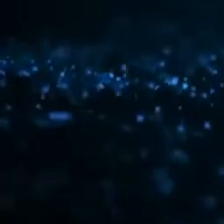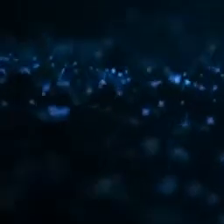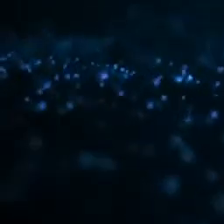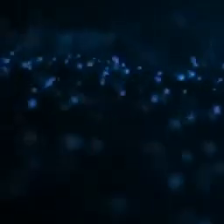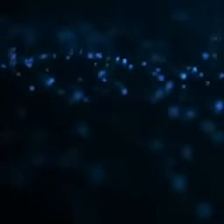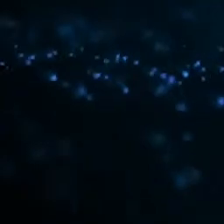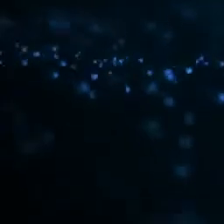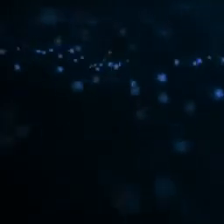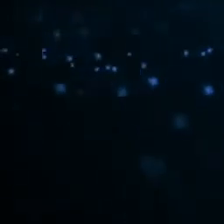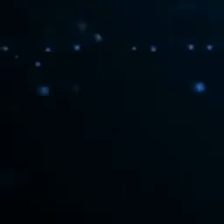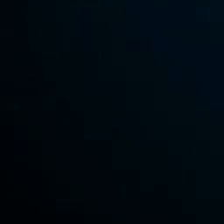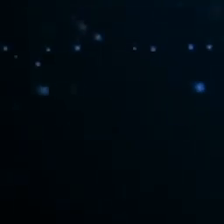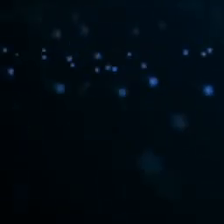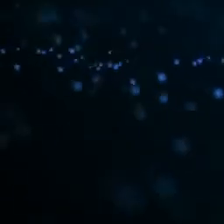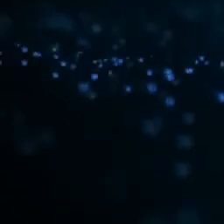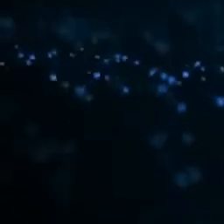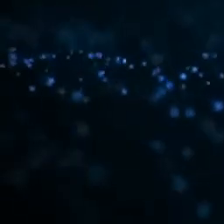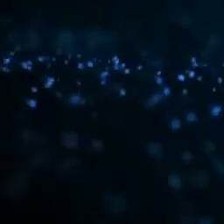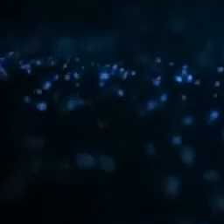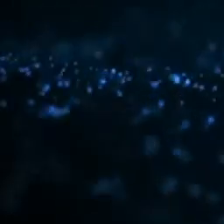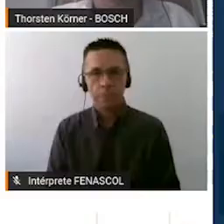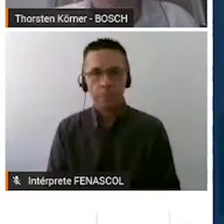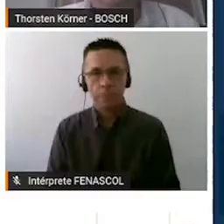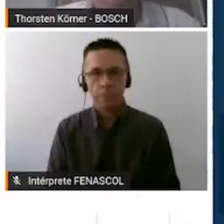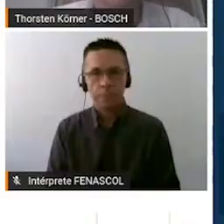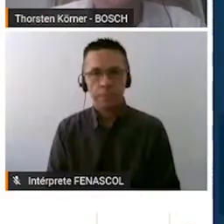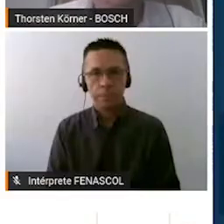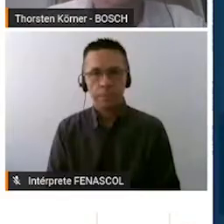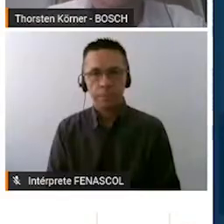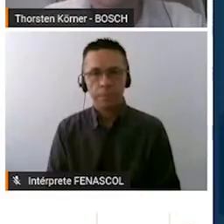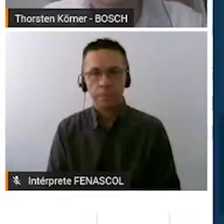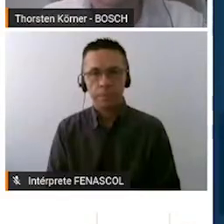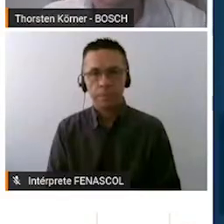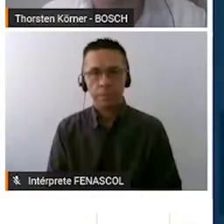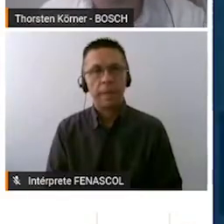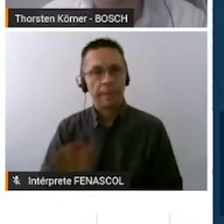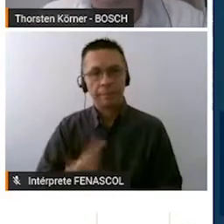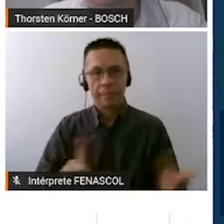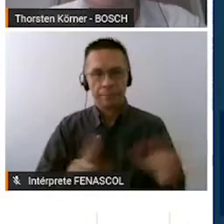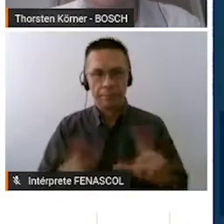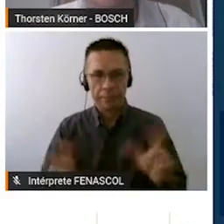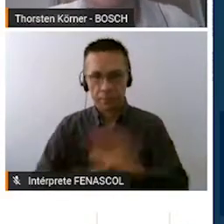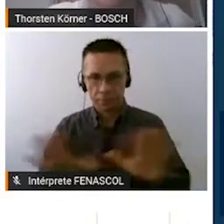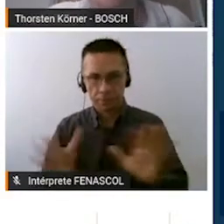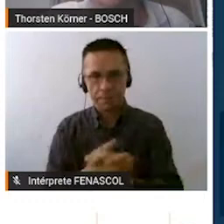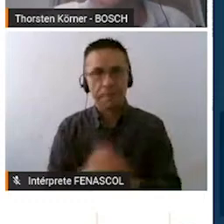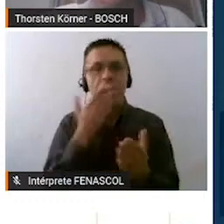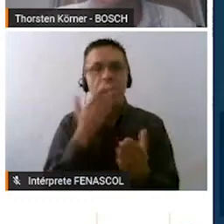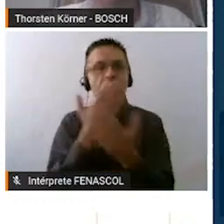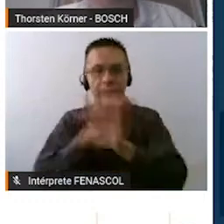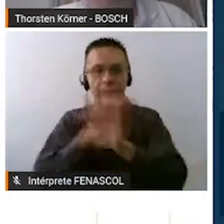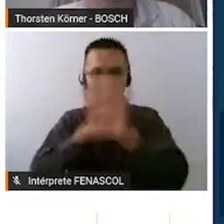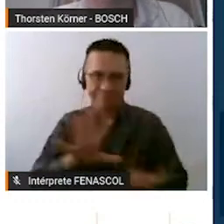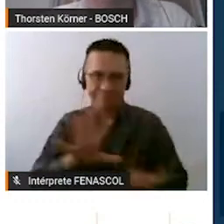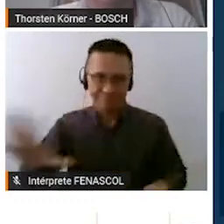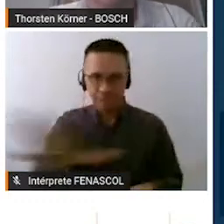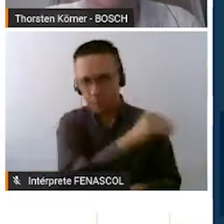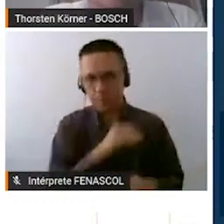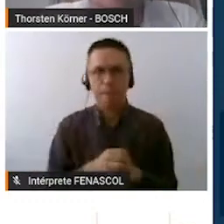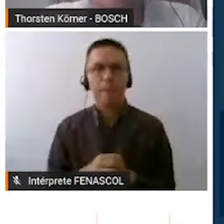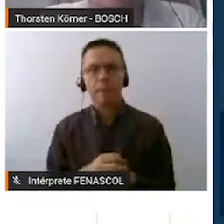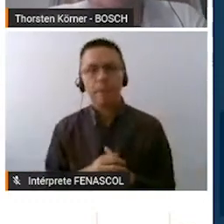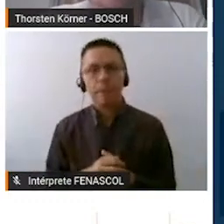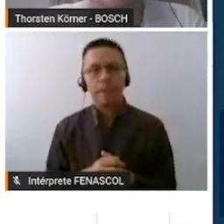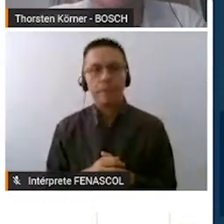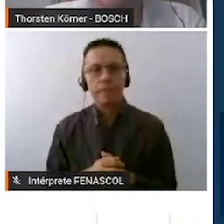nivel mundial. Muchas gracias y bienvenidos. Buenos días con todos. Agradezco muchísimo la oportunidad que me